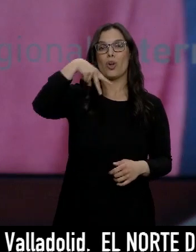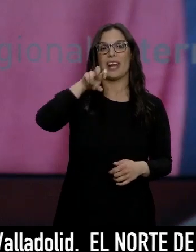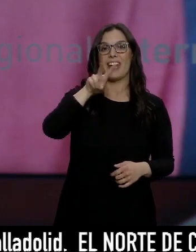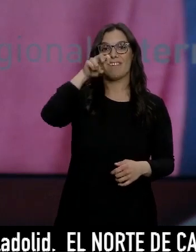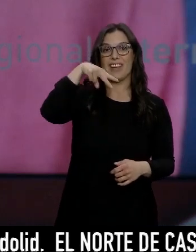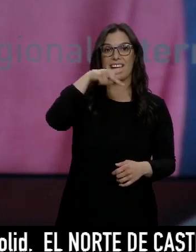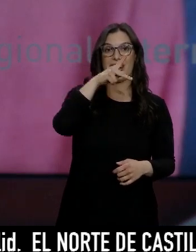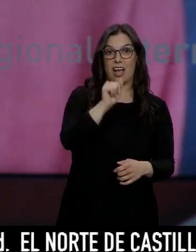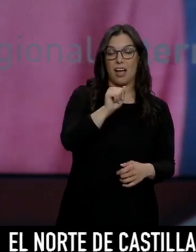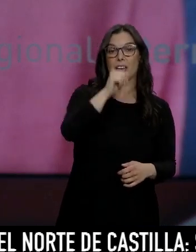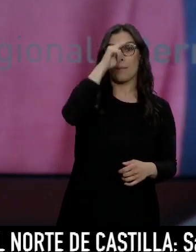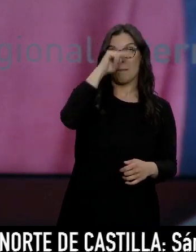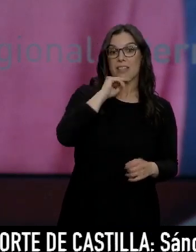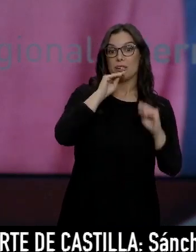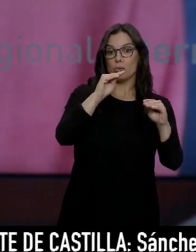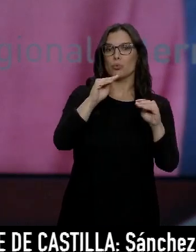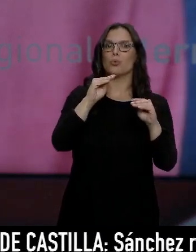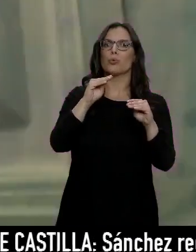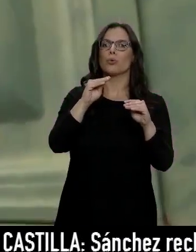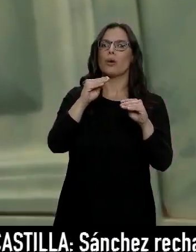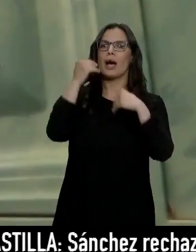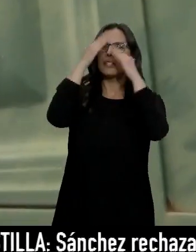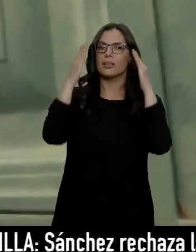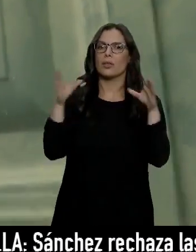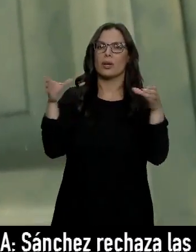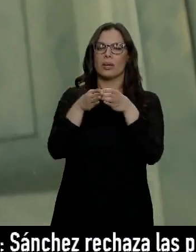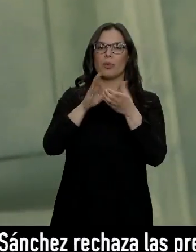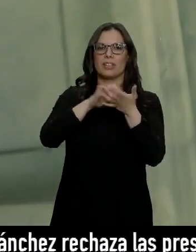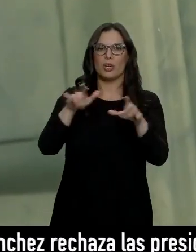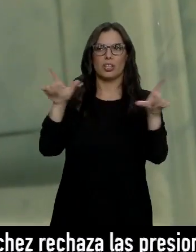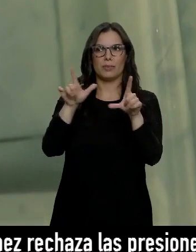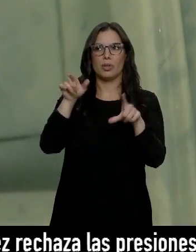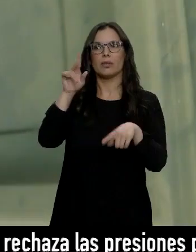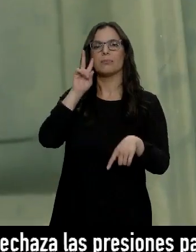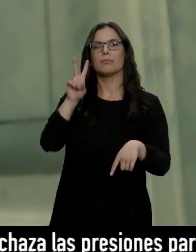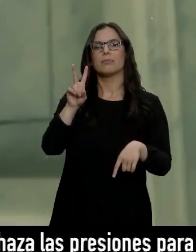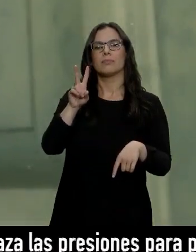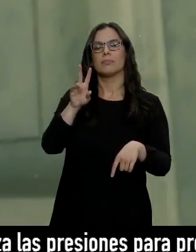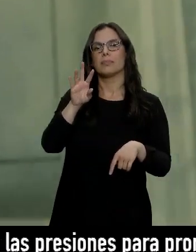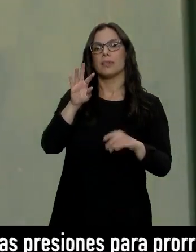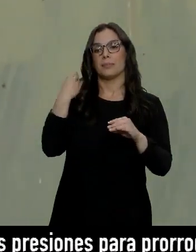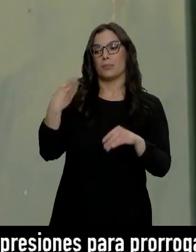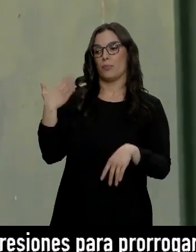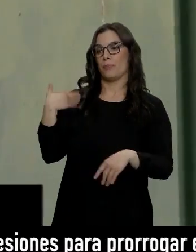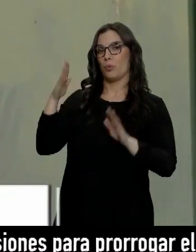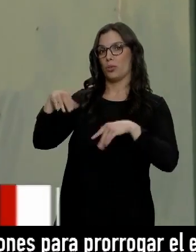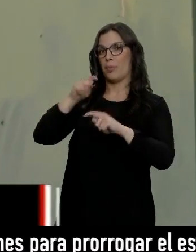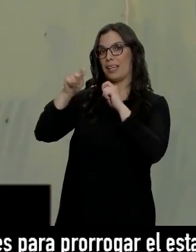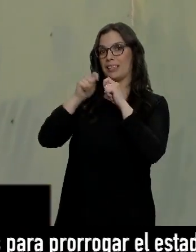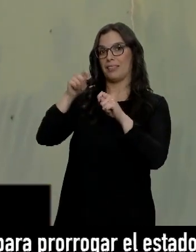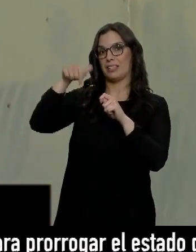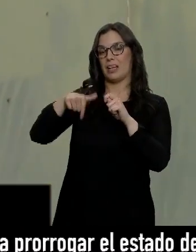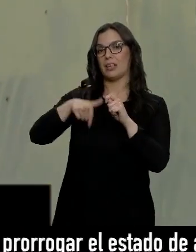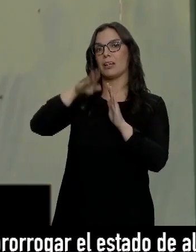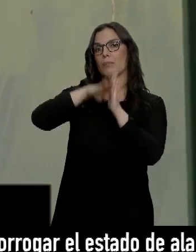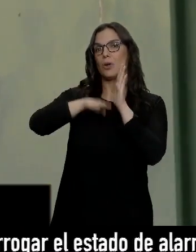un equipo de Castilla y León Televisión. Estas que van a escuchar son sus primeras palabras tras la entrevista a Ismael Álvarez en el programa